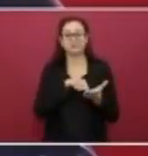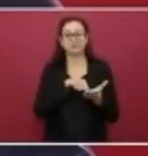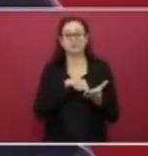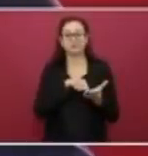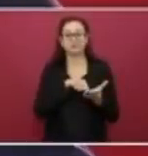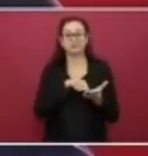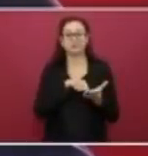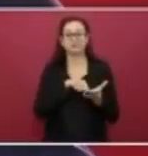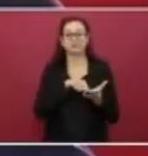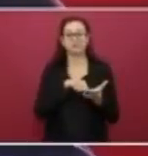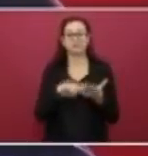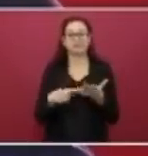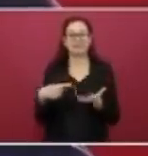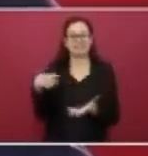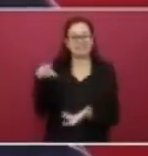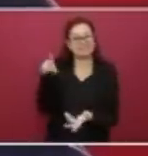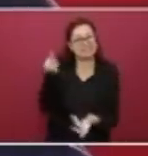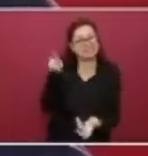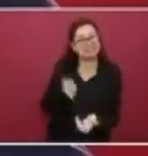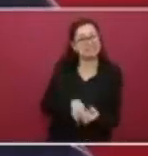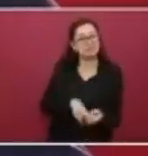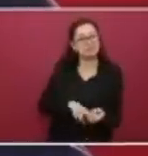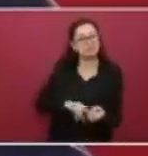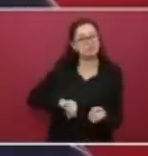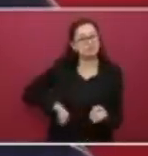conflictos de intereses